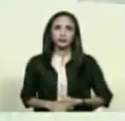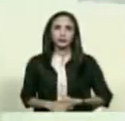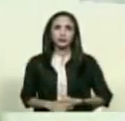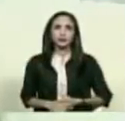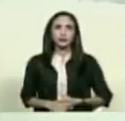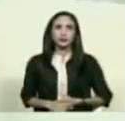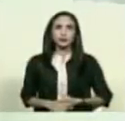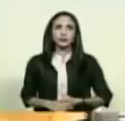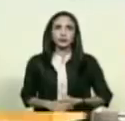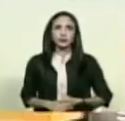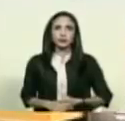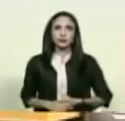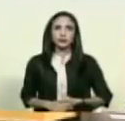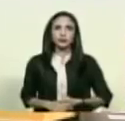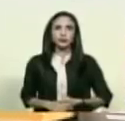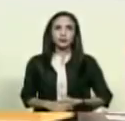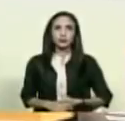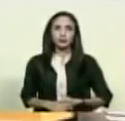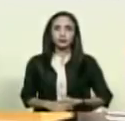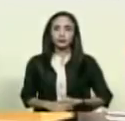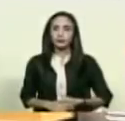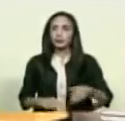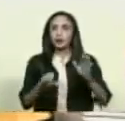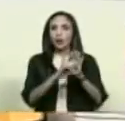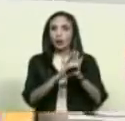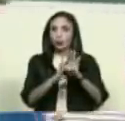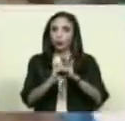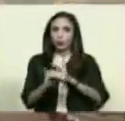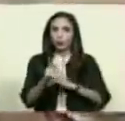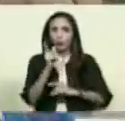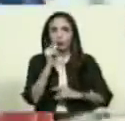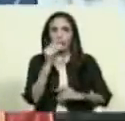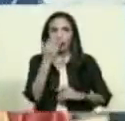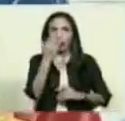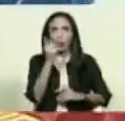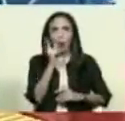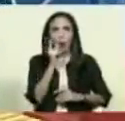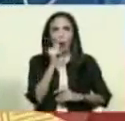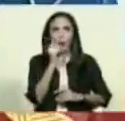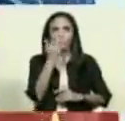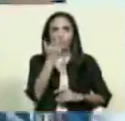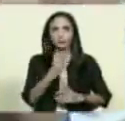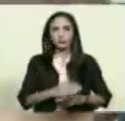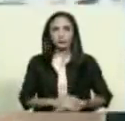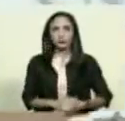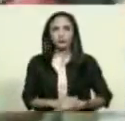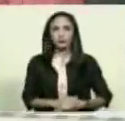Te lo dije hace 5 días. Constituyente Nicolás Maduro Guerra, cumpla las órdenes.